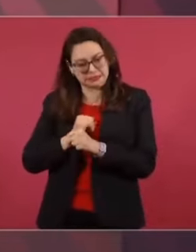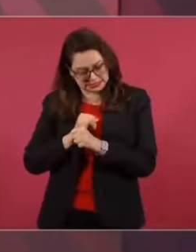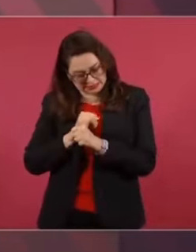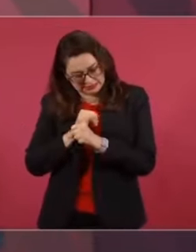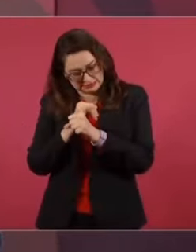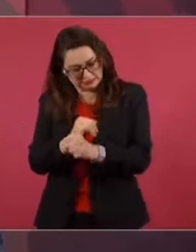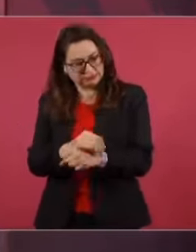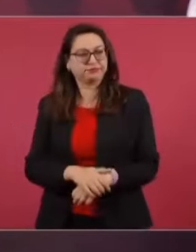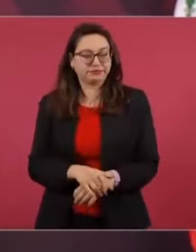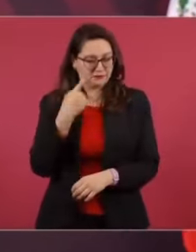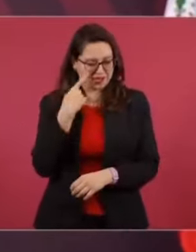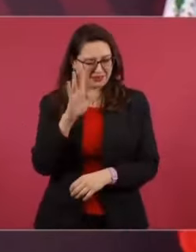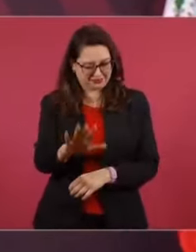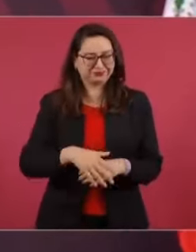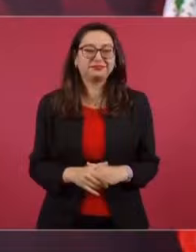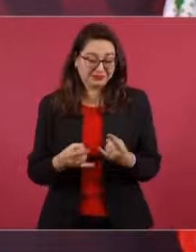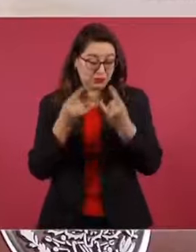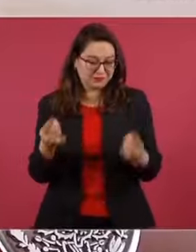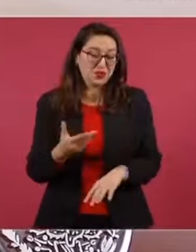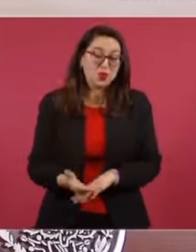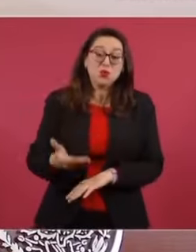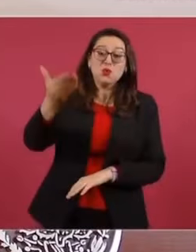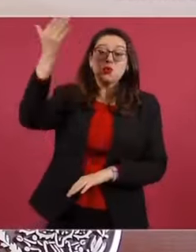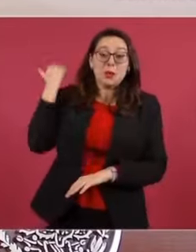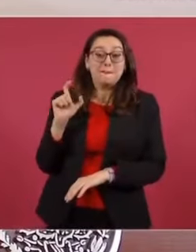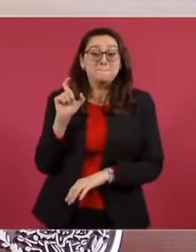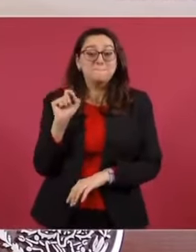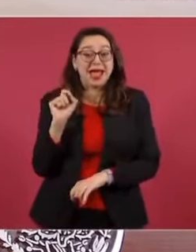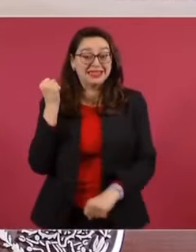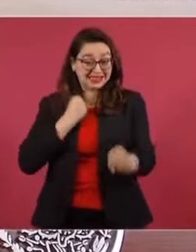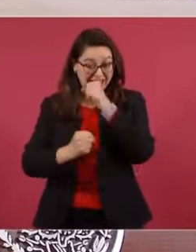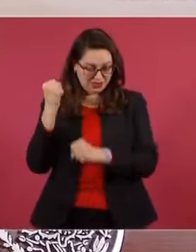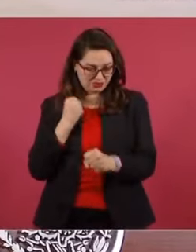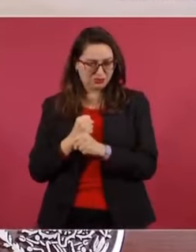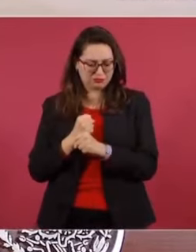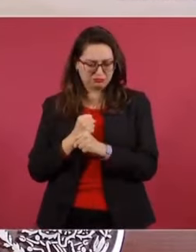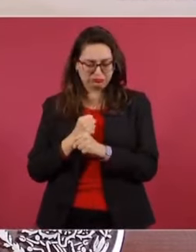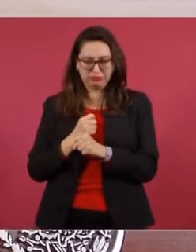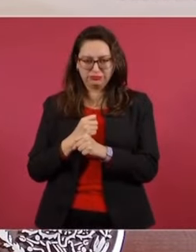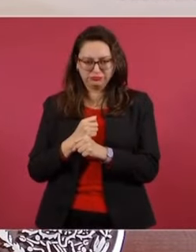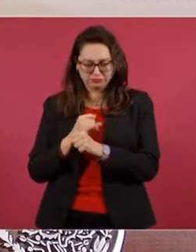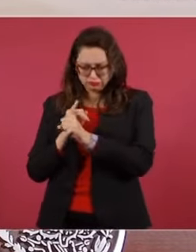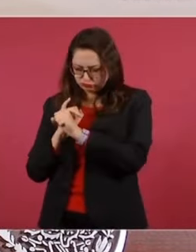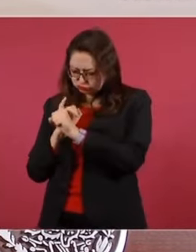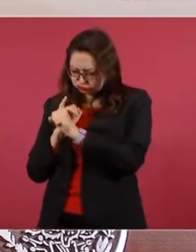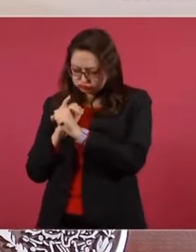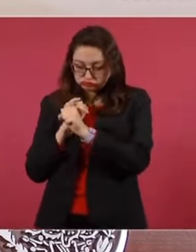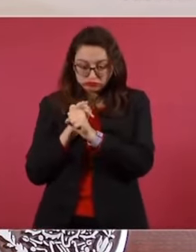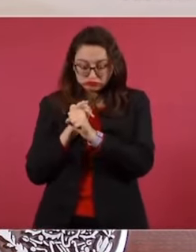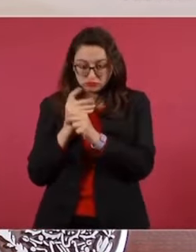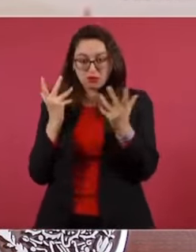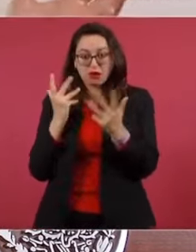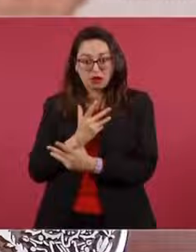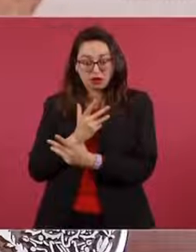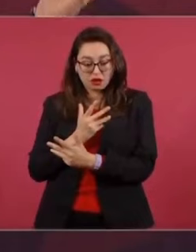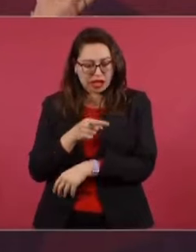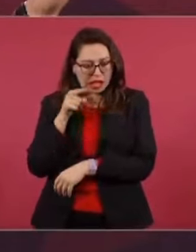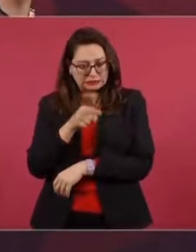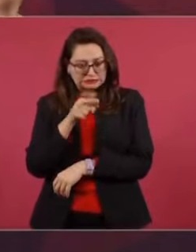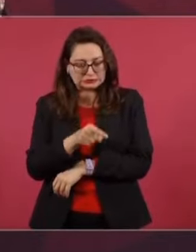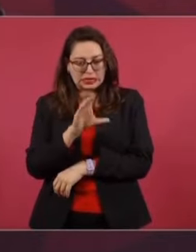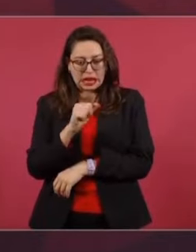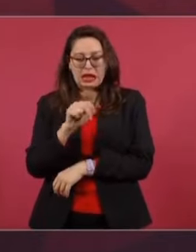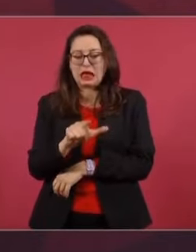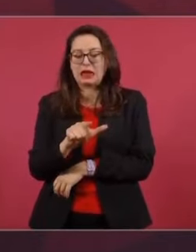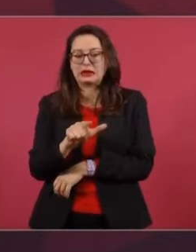hace 20 años se descubrió que por el gran canal del desagüe que se